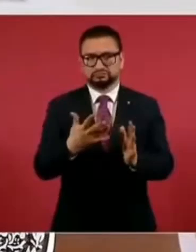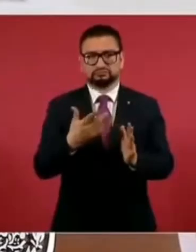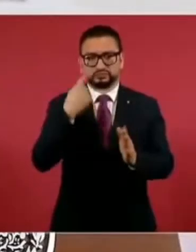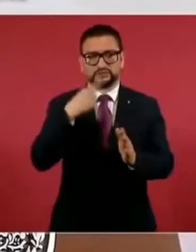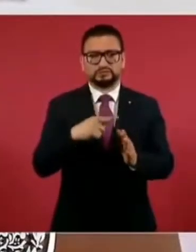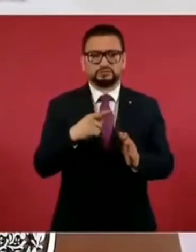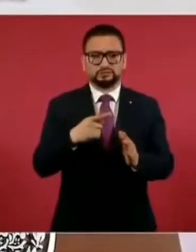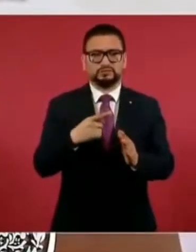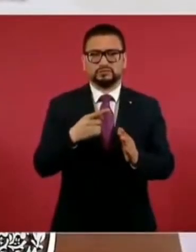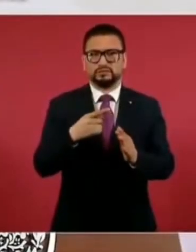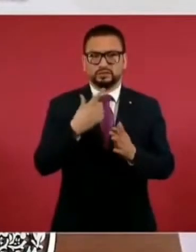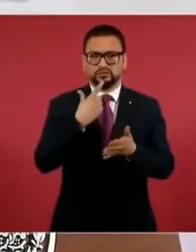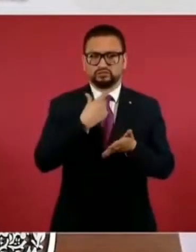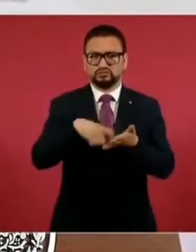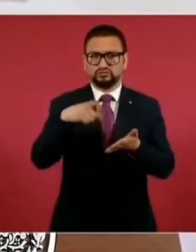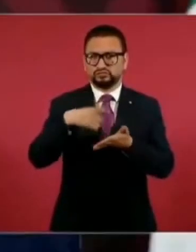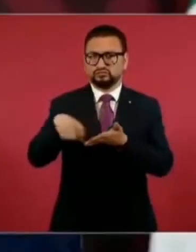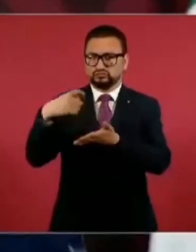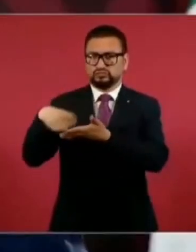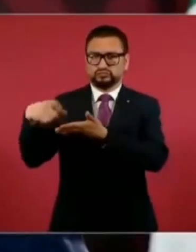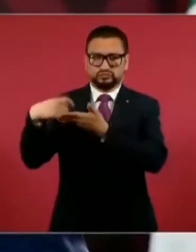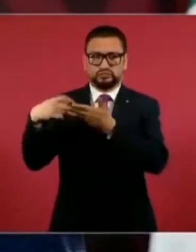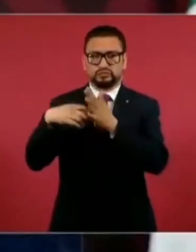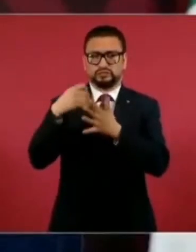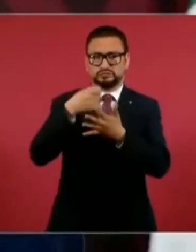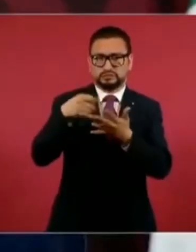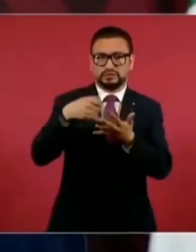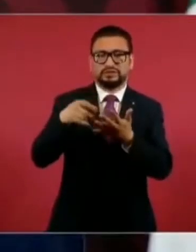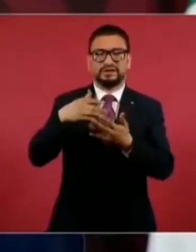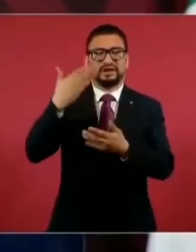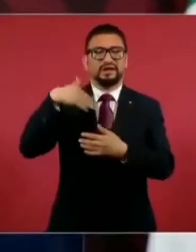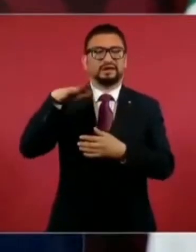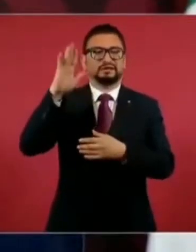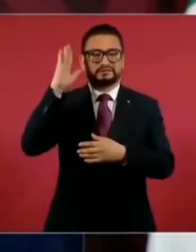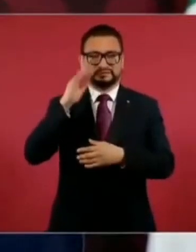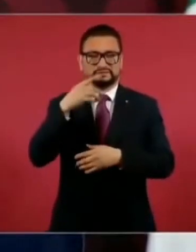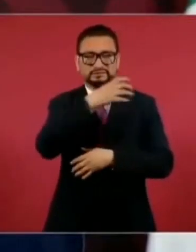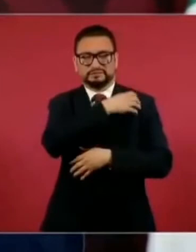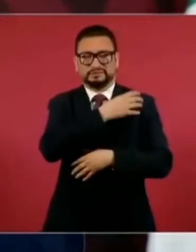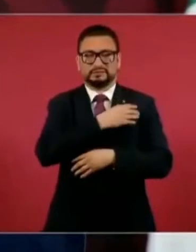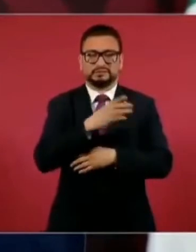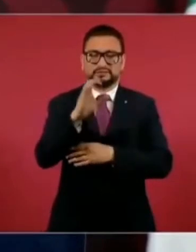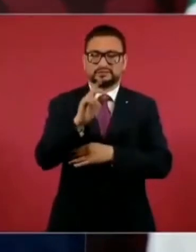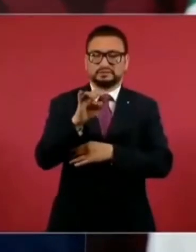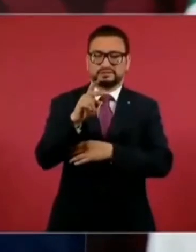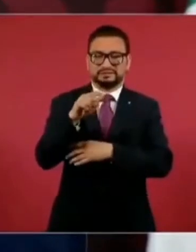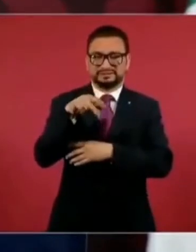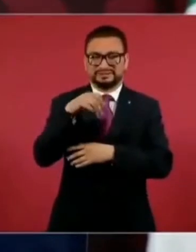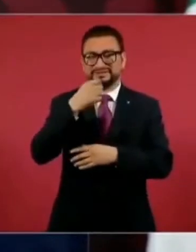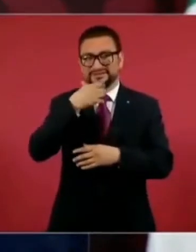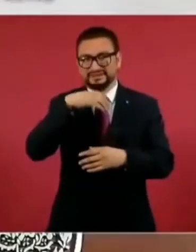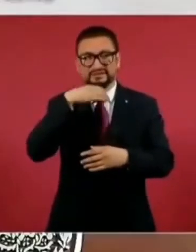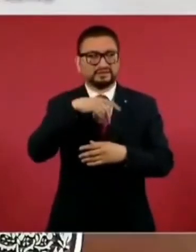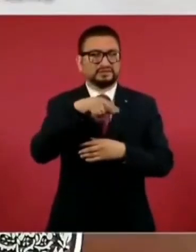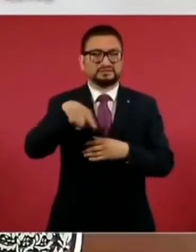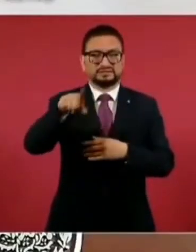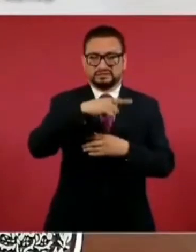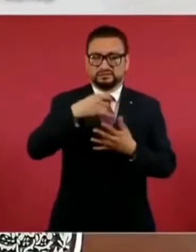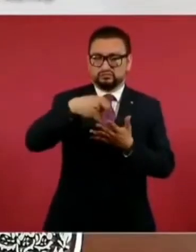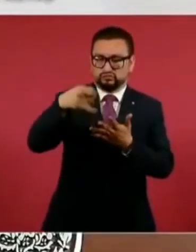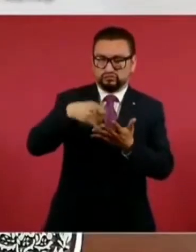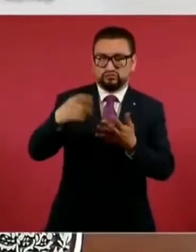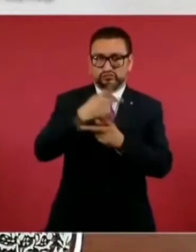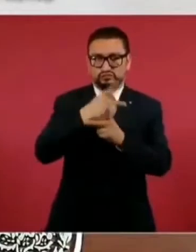de adquirir las cosechas. El general Cárdenas creó los precios de garantía para los productos del